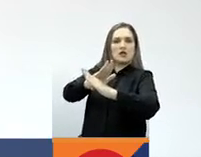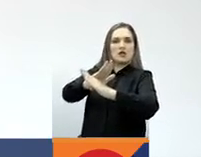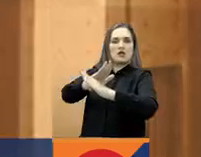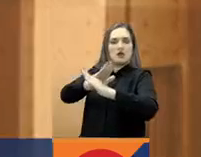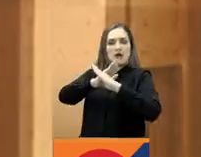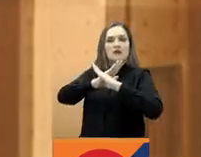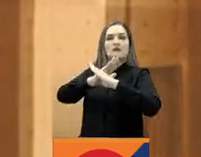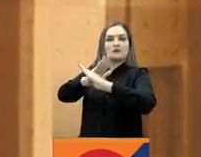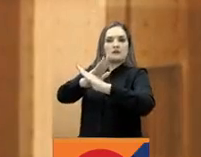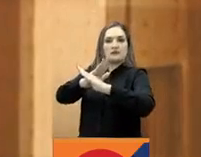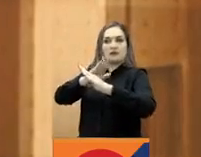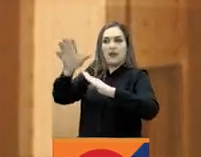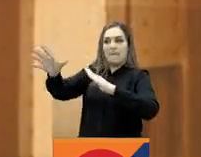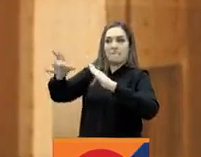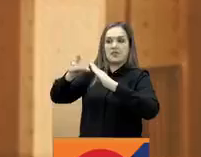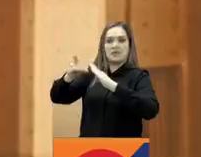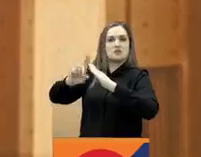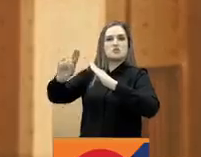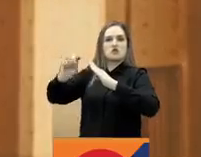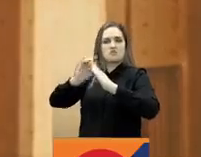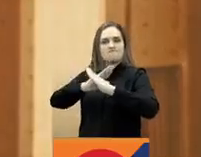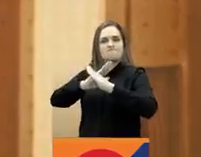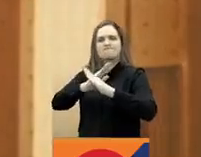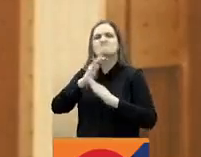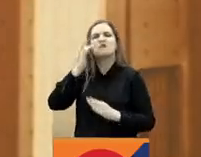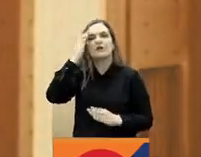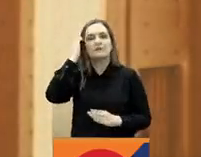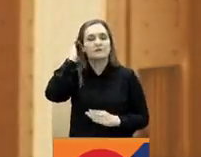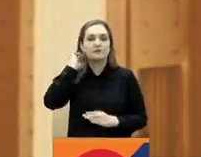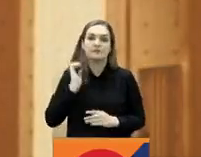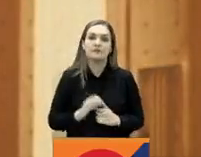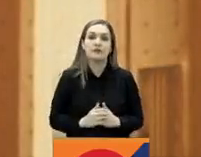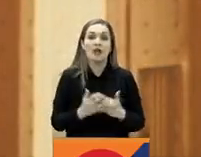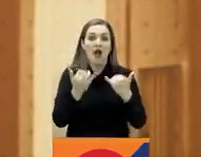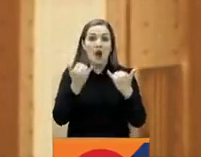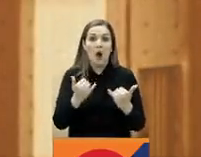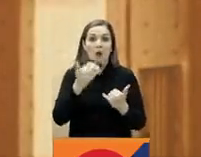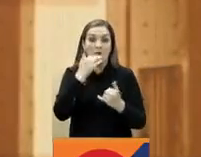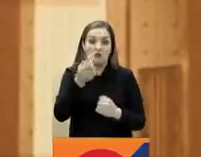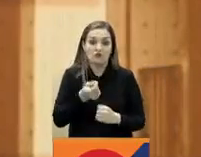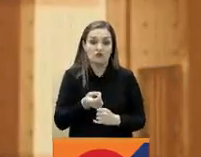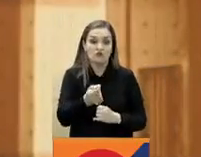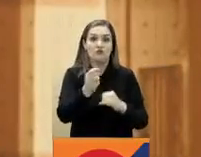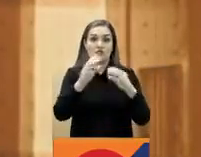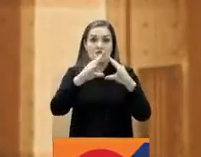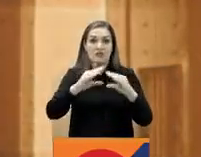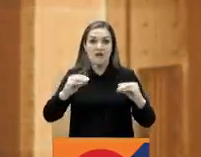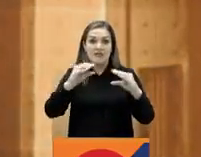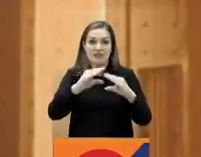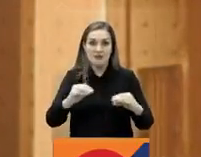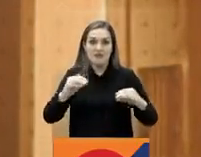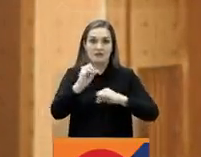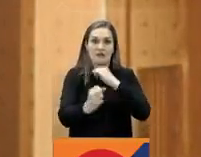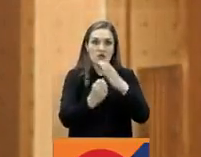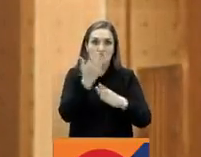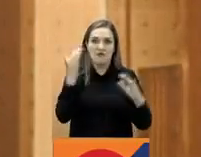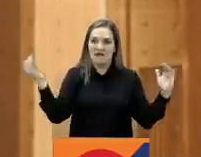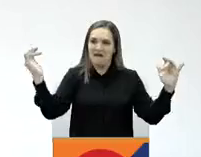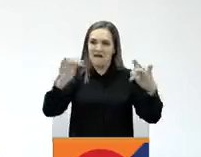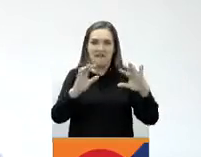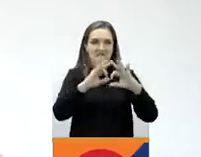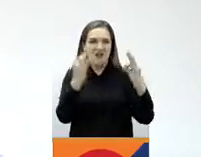micro doctor vaquero es necesario cancelar las reuniones familiares de diciembre para evitar un mayor contagio